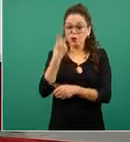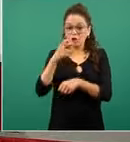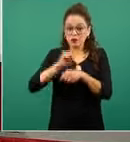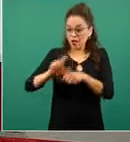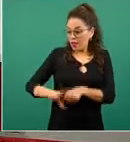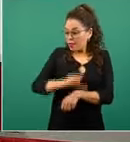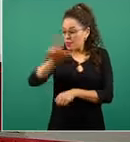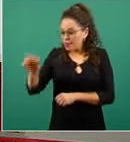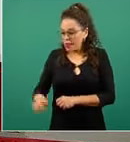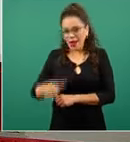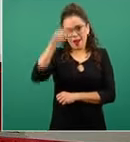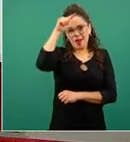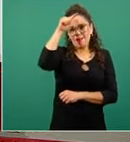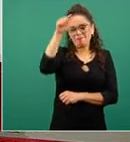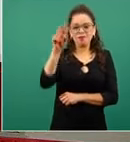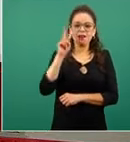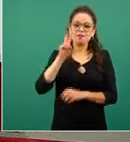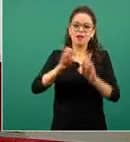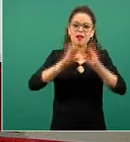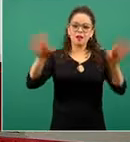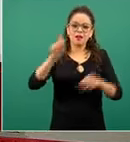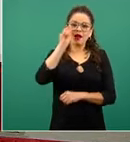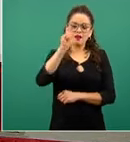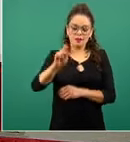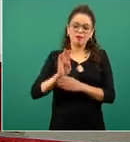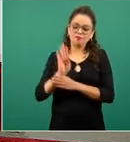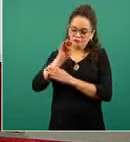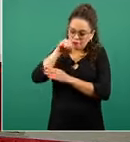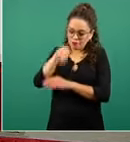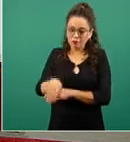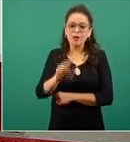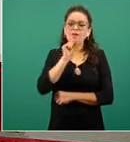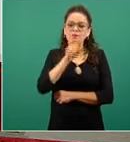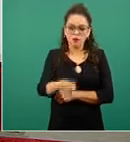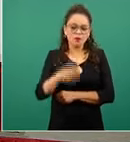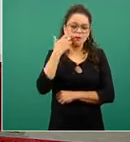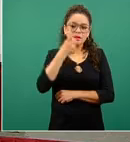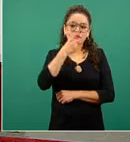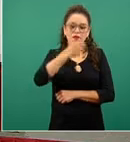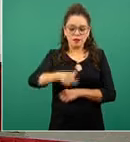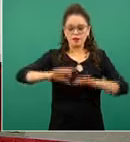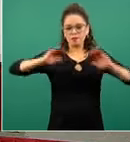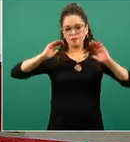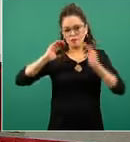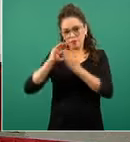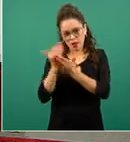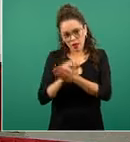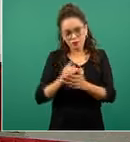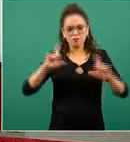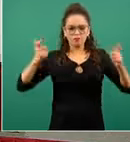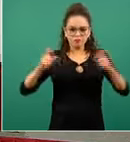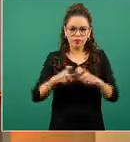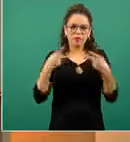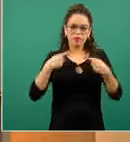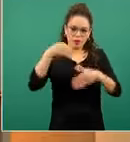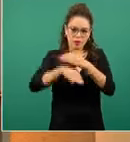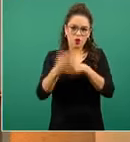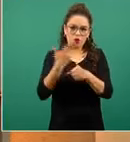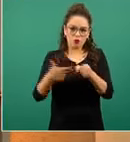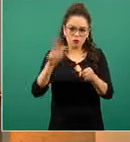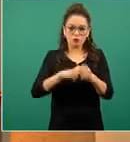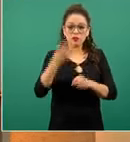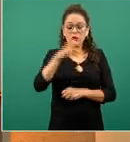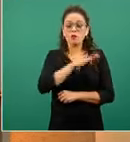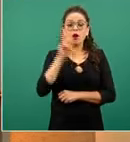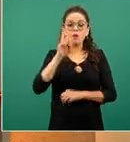seguro vamos a ver concomitantemente una reducción también en la hospitalización, y es precisamente lo que estamos observando en estos gráficos,